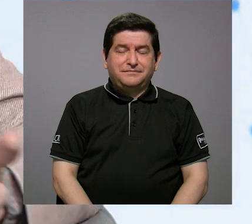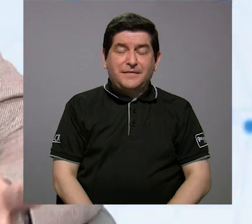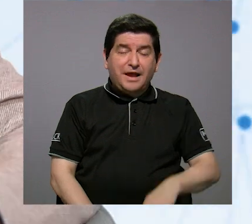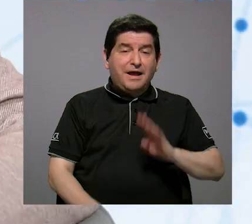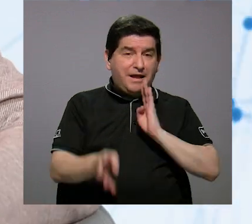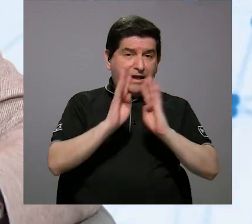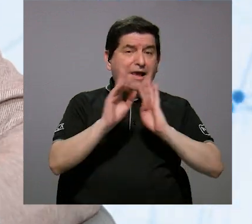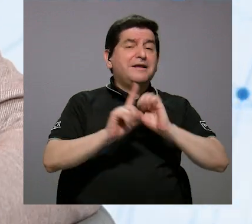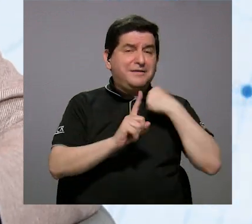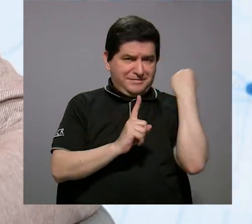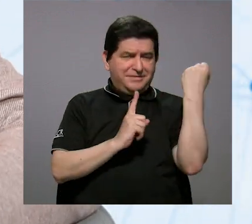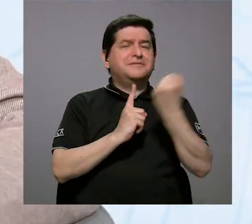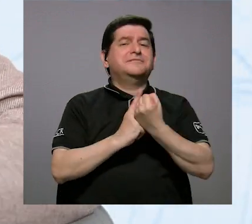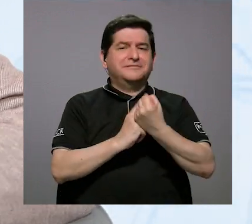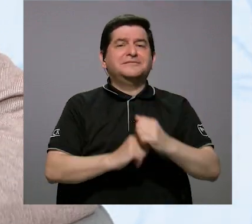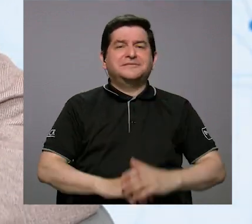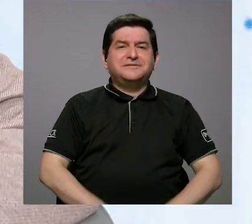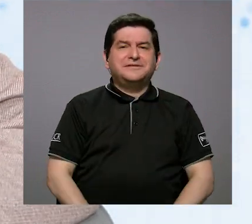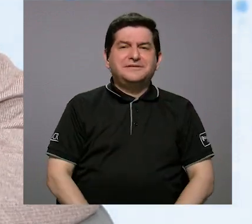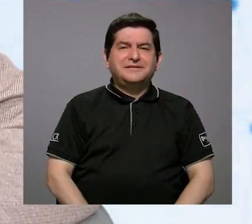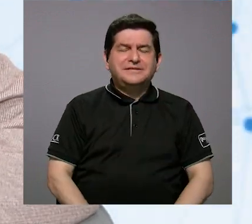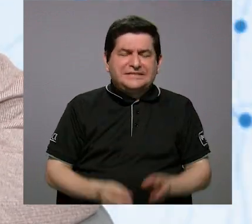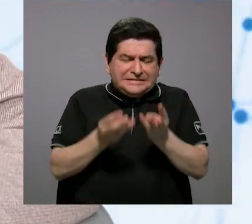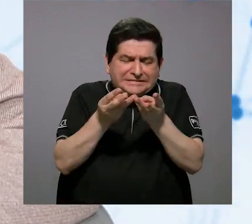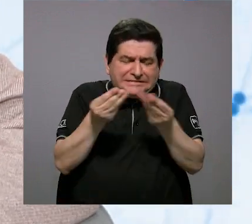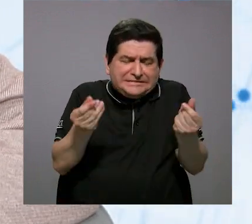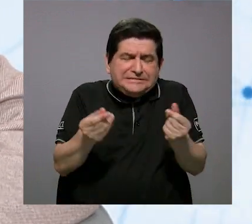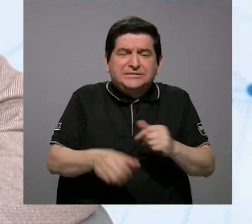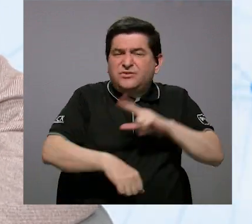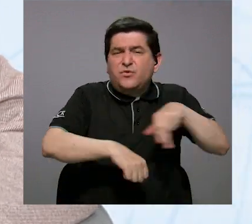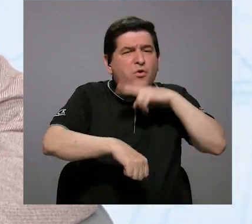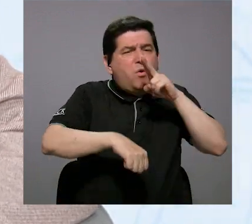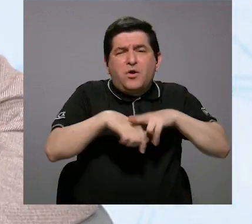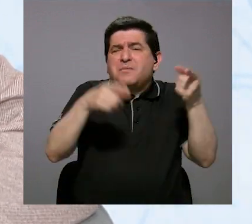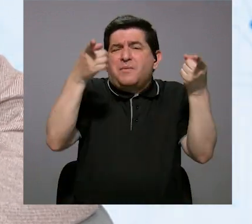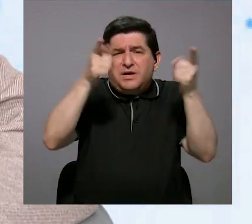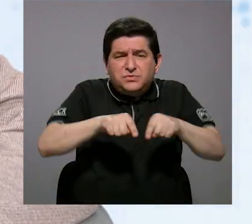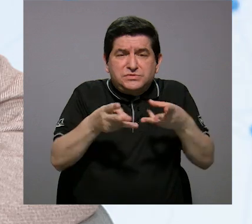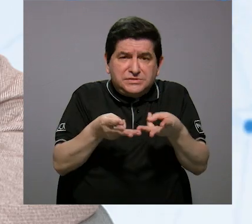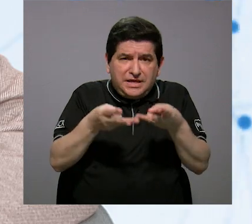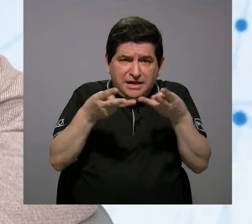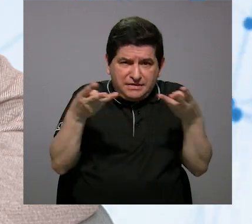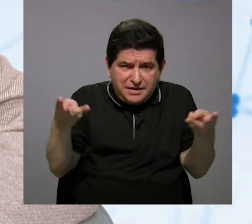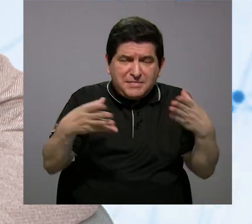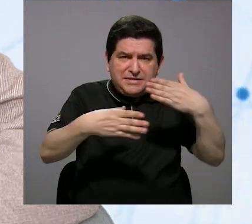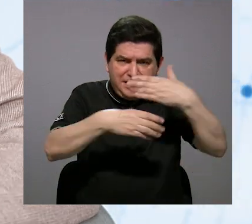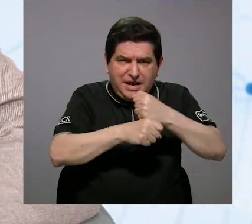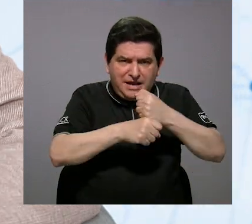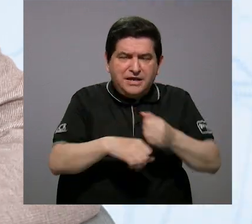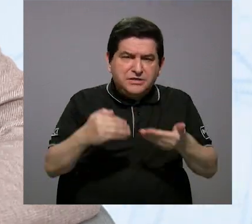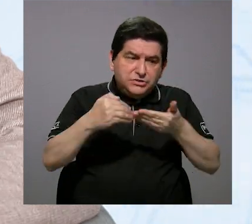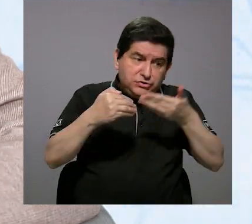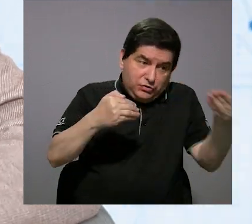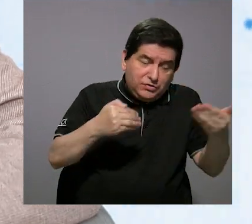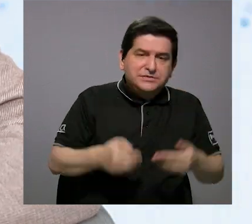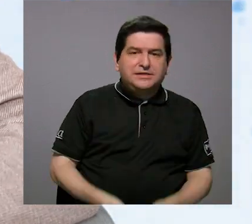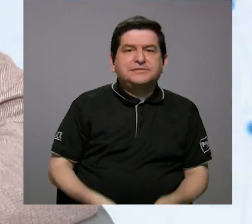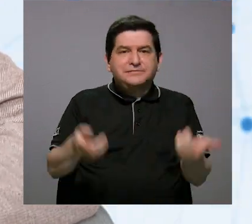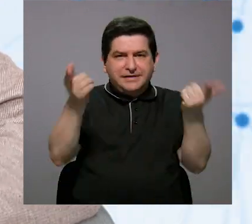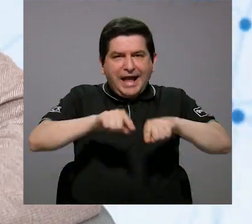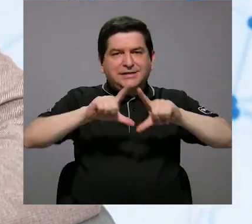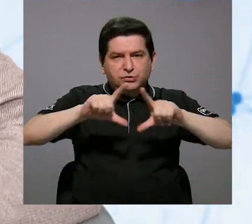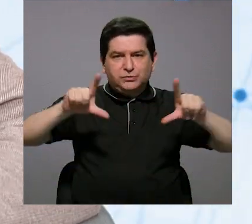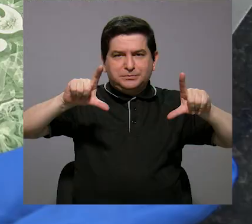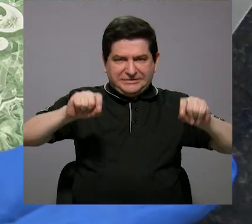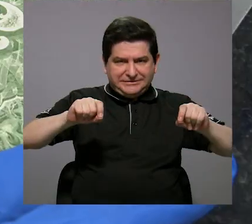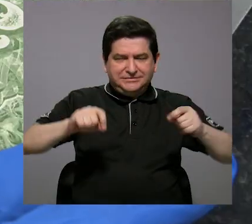como conversábamos, toda esta situación, ¿verdad?, del deterioro propio y normal de los materiales con que están fabricados los objetos, en este caso los